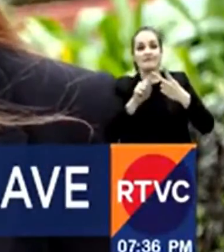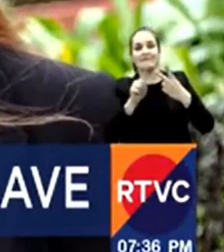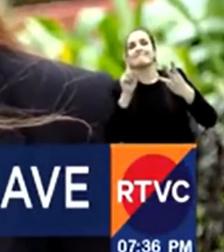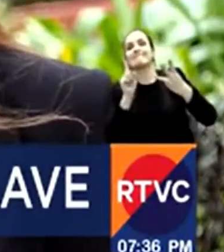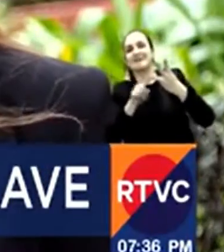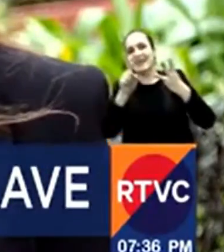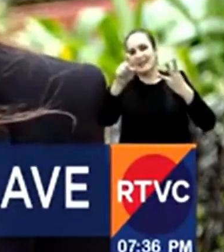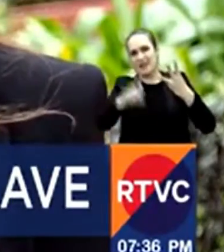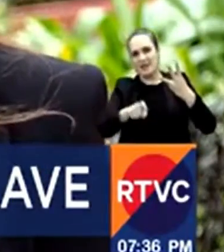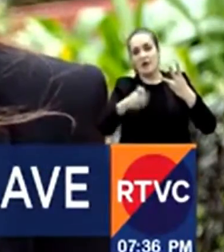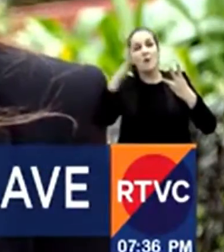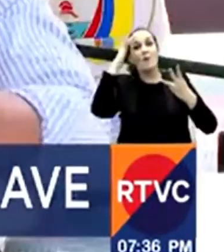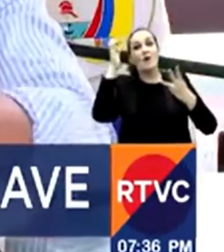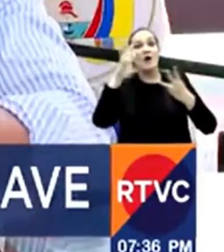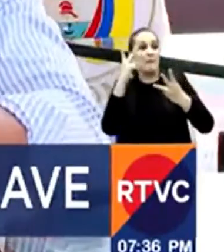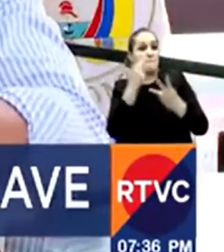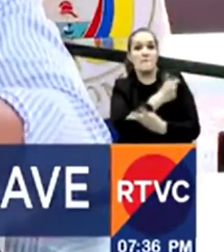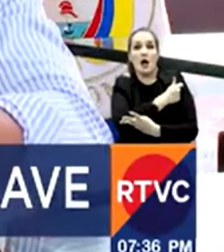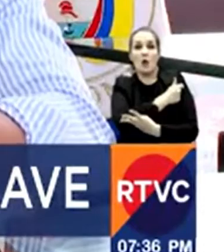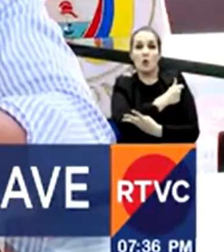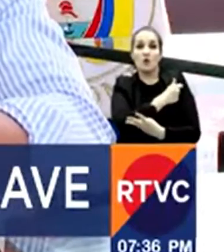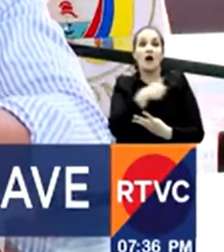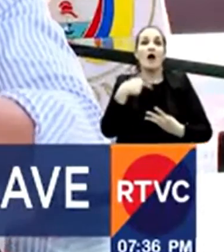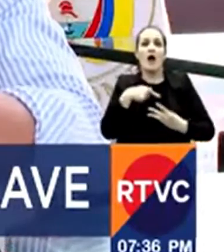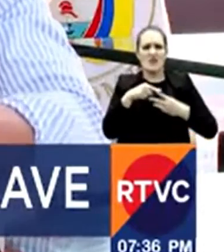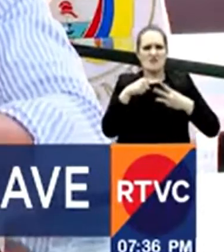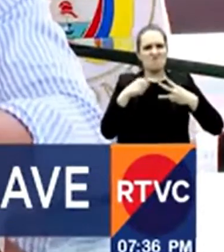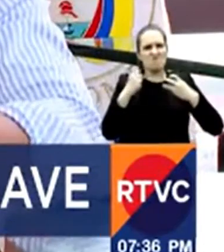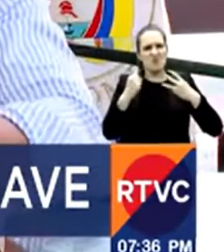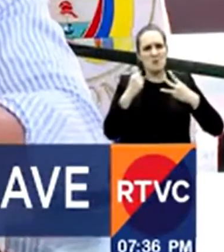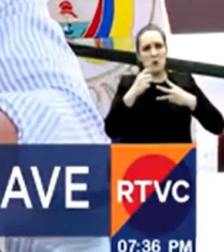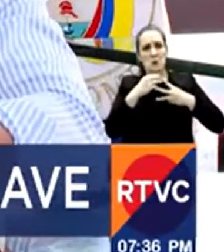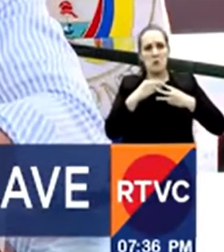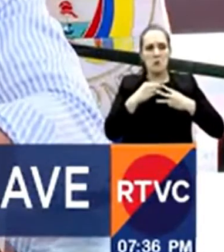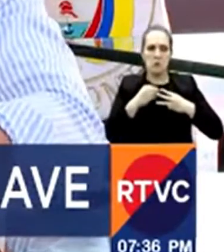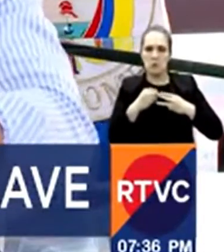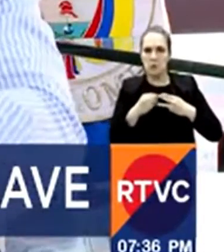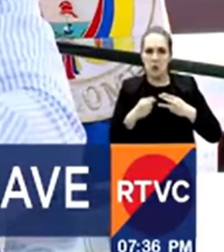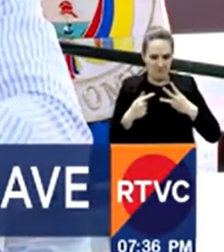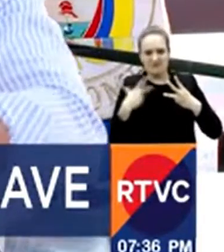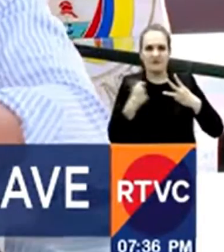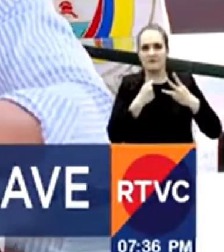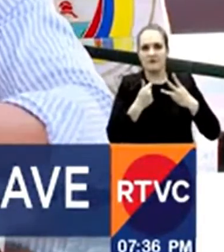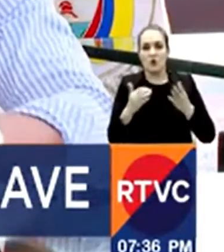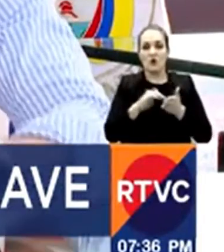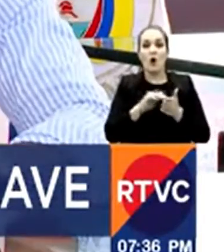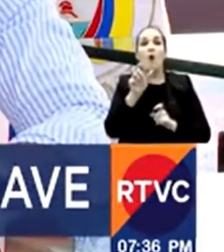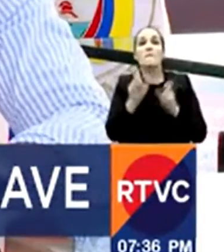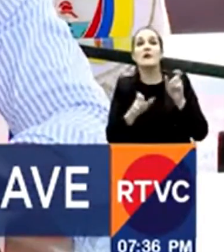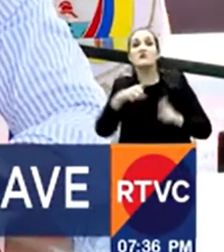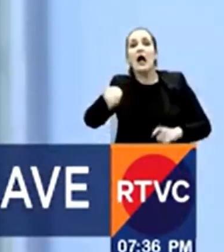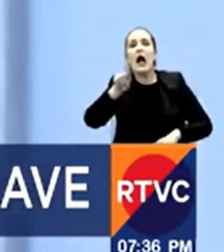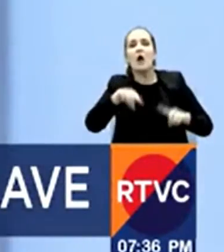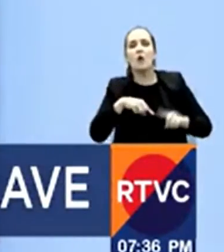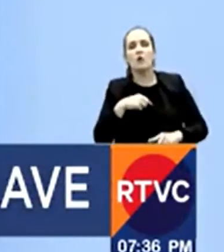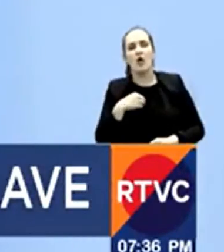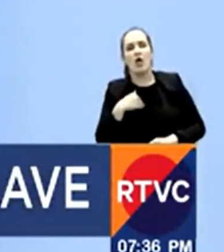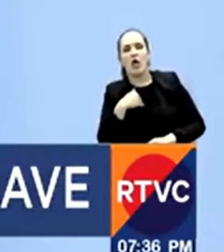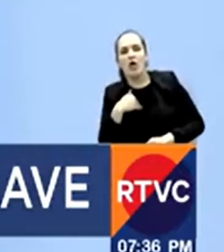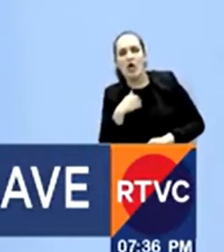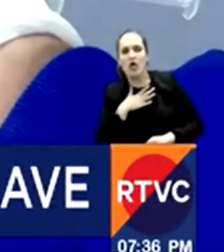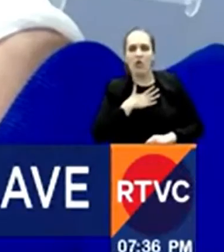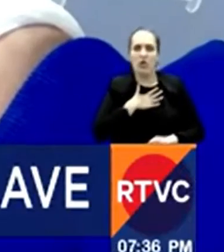que las vacunas pierden efectividad. Personas que han tenido o que tienen inmunosupresión, su sistema inmunológico